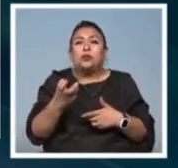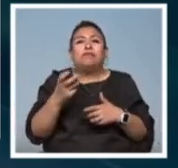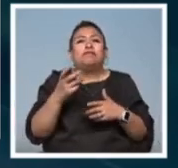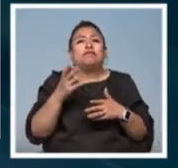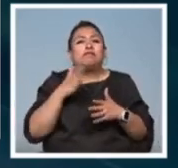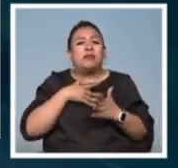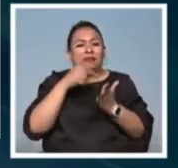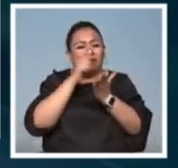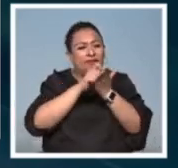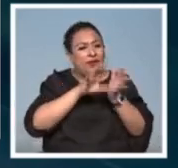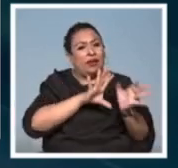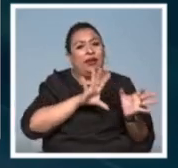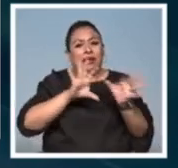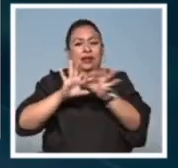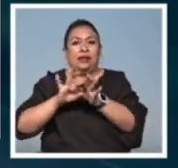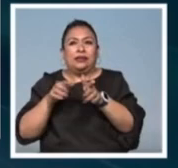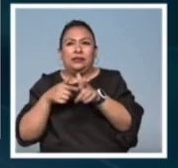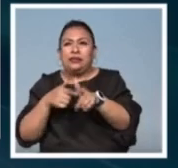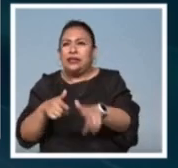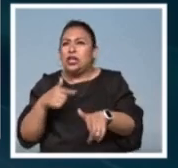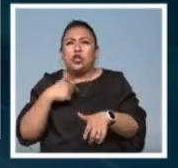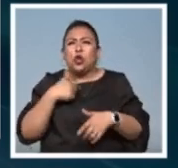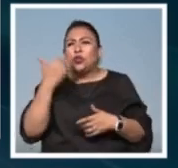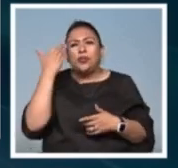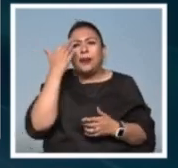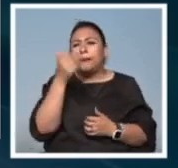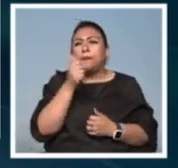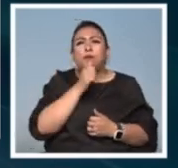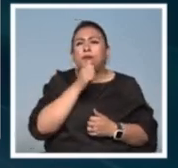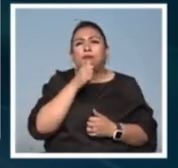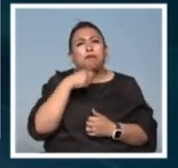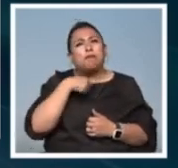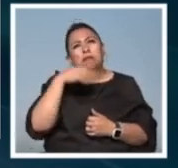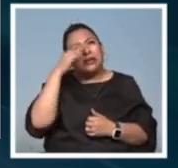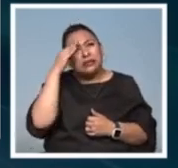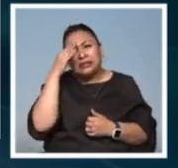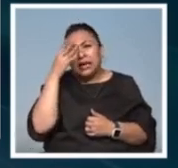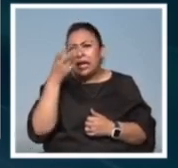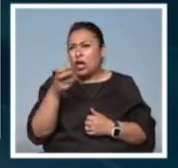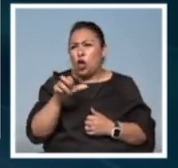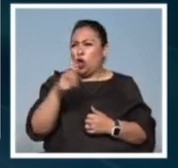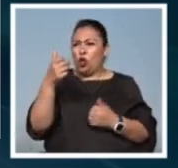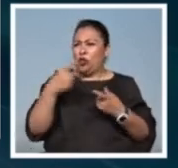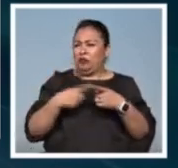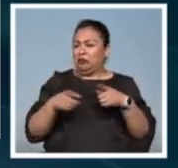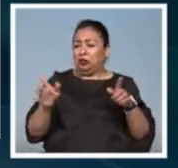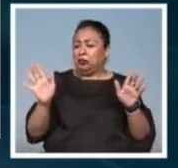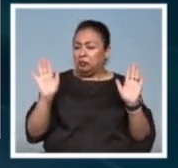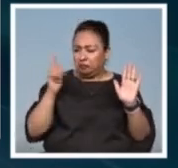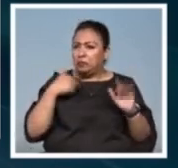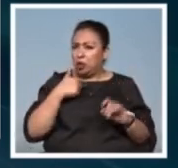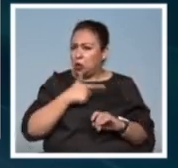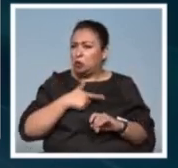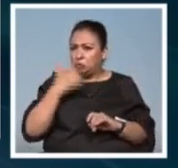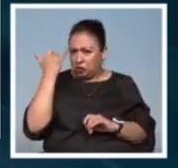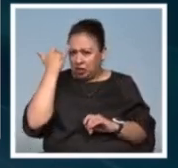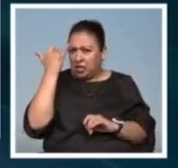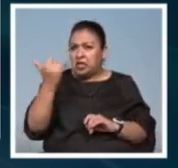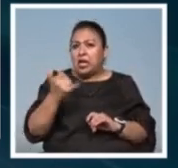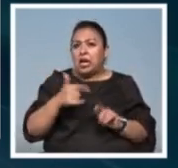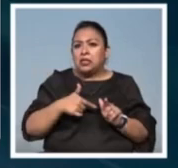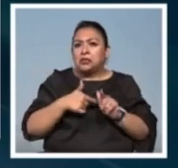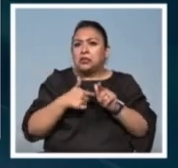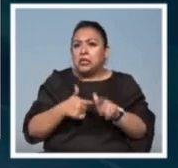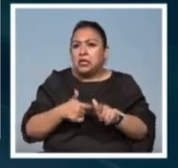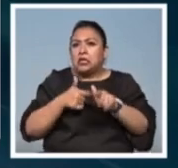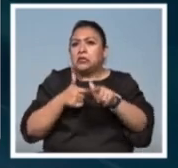de mi obra. O todavía no tuve tiempo para pensar si esto es otra cosa. A mí me gusta la idea de un continuum.